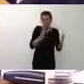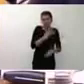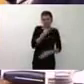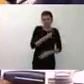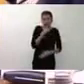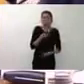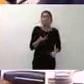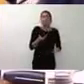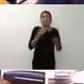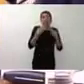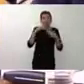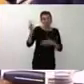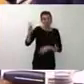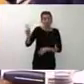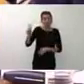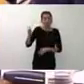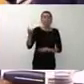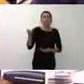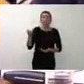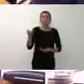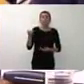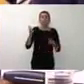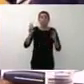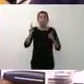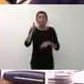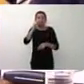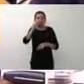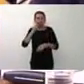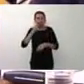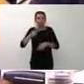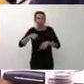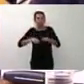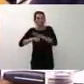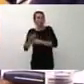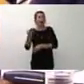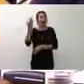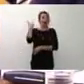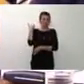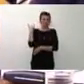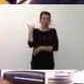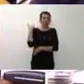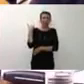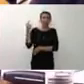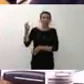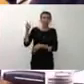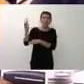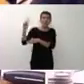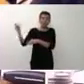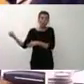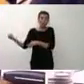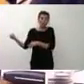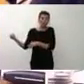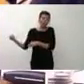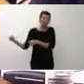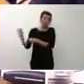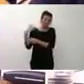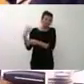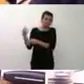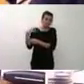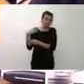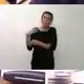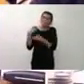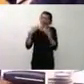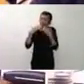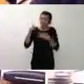turismo y de otros sectores económicos, las remesas enviadas desde Venezuela dieron de comer a muchísimas